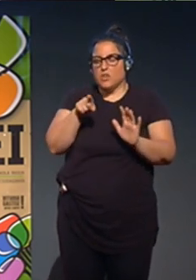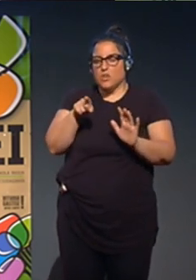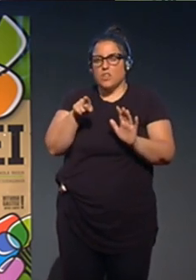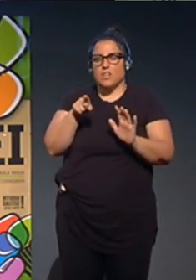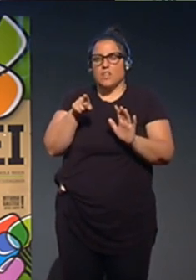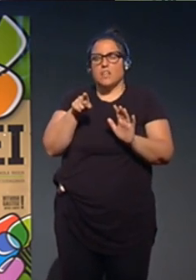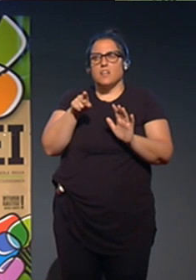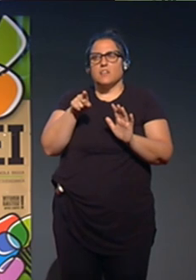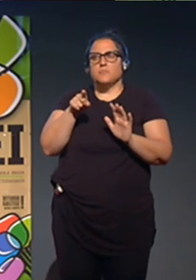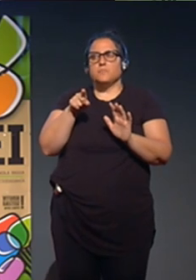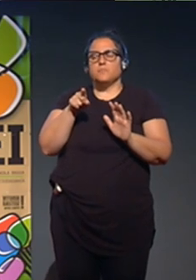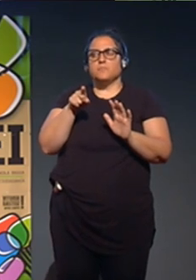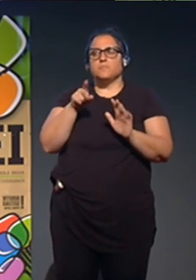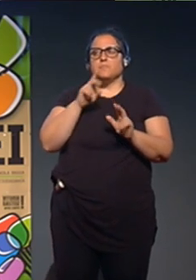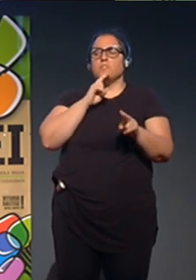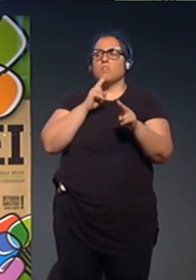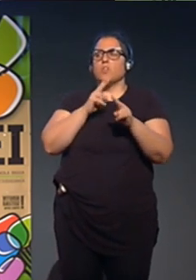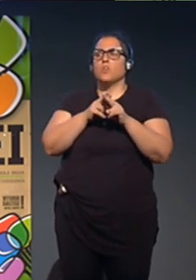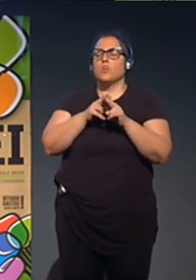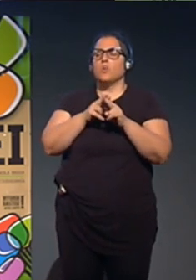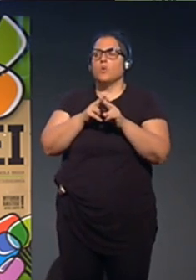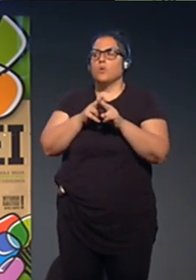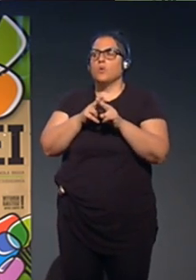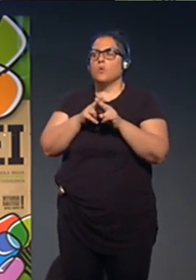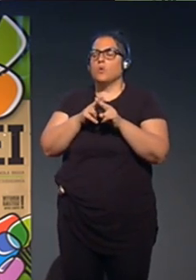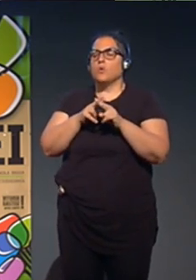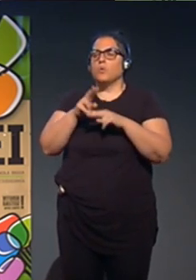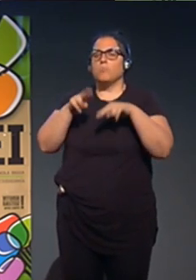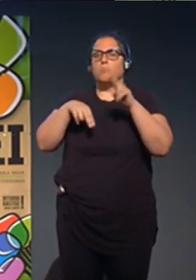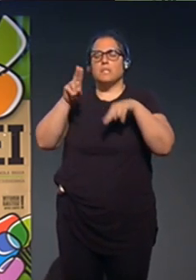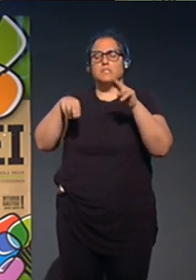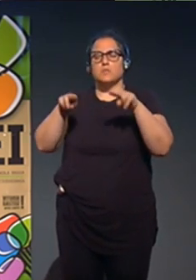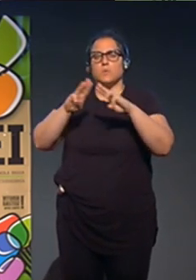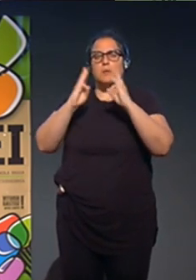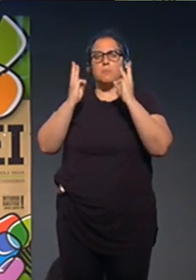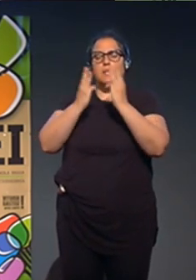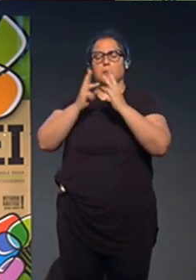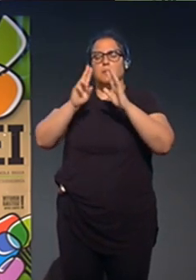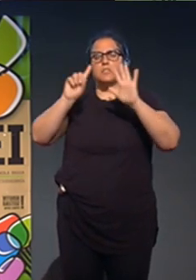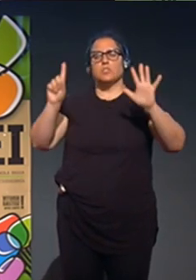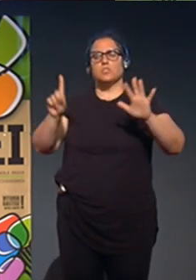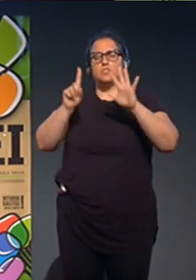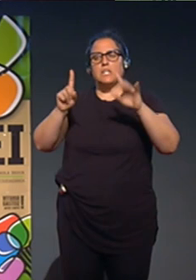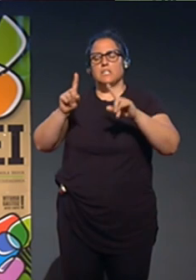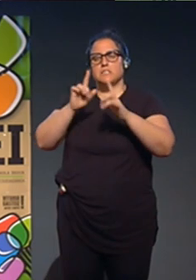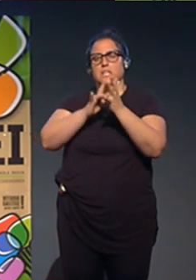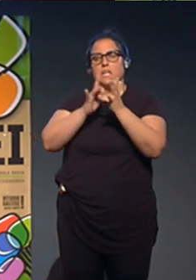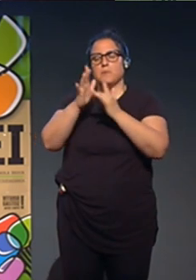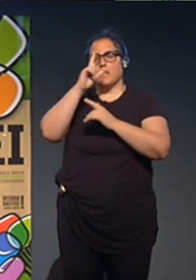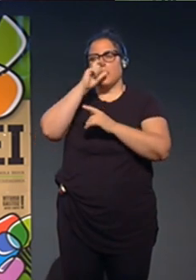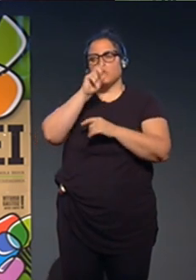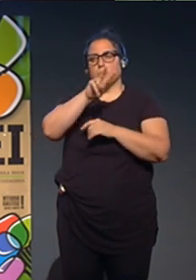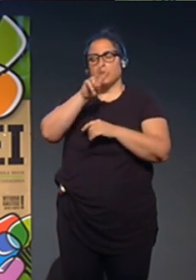la lo que llamaron pinturas en los escalones del parlamento el 6 de abril del 22 que han